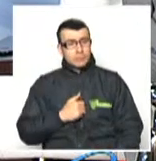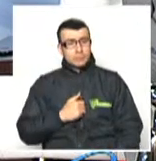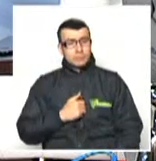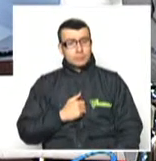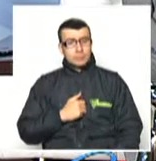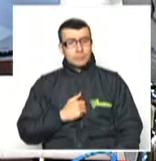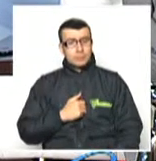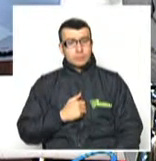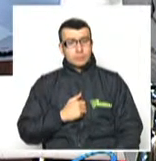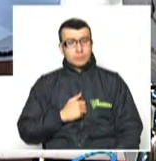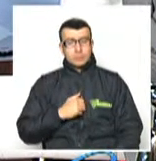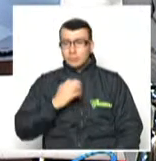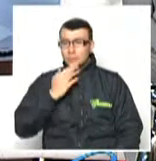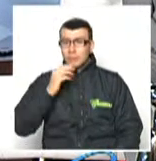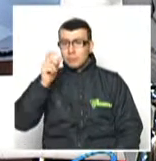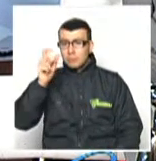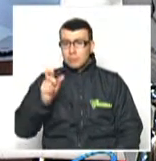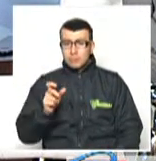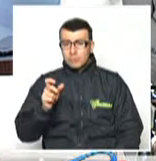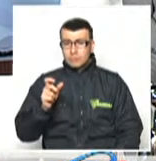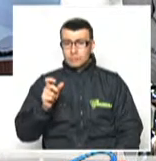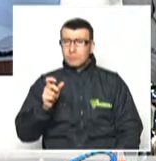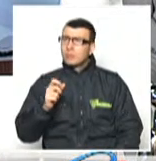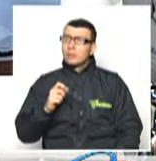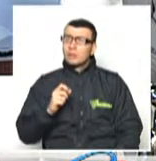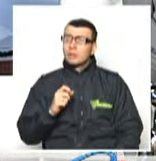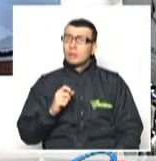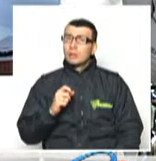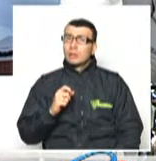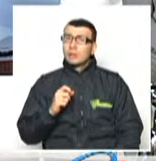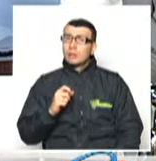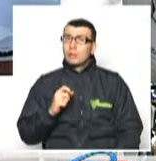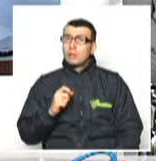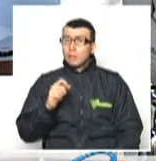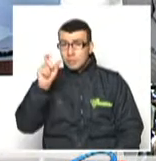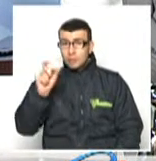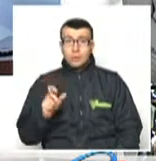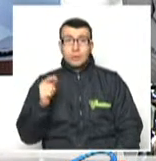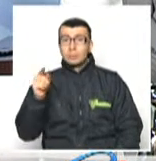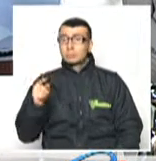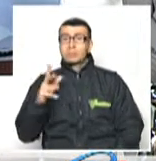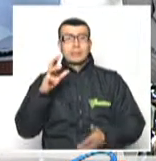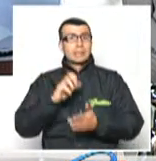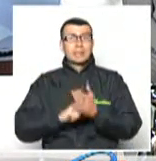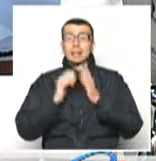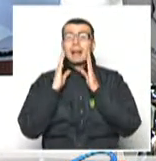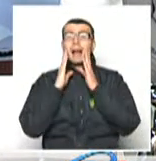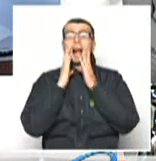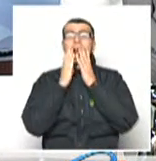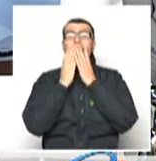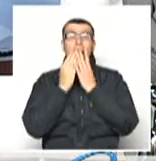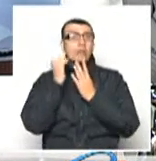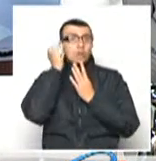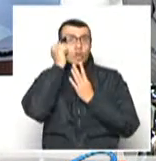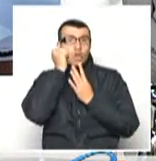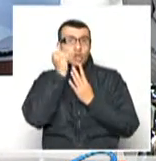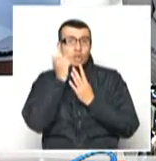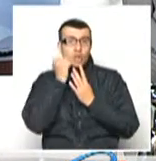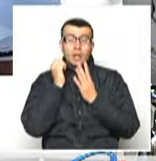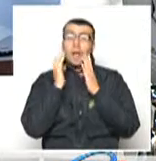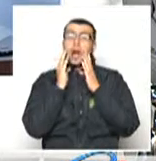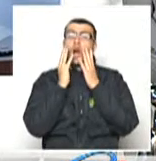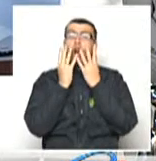una persona que tenga osteoporosis, que ha perdido toda su encía, ¿puede ponerse